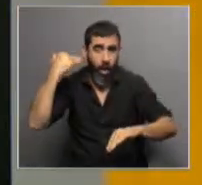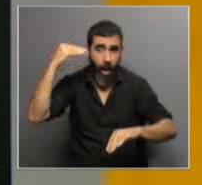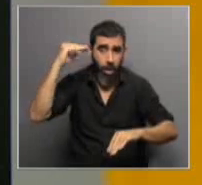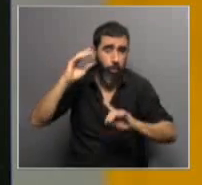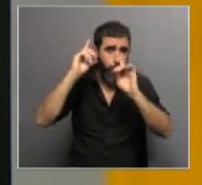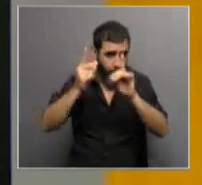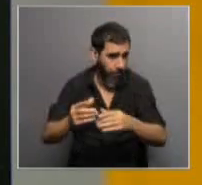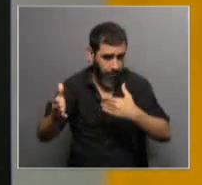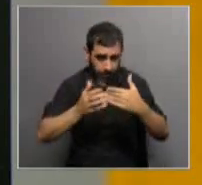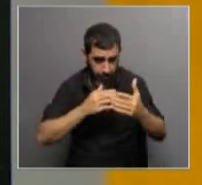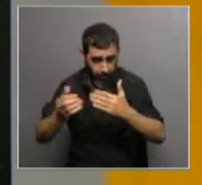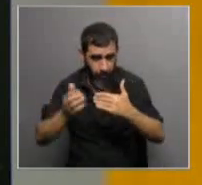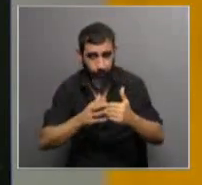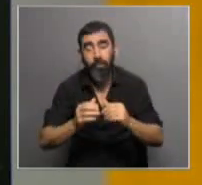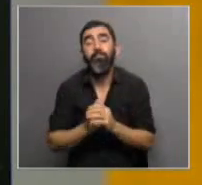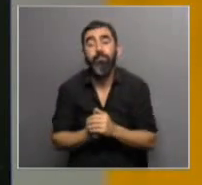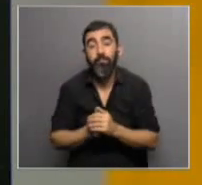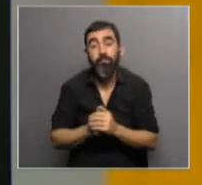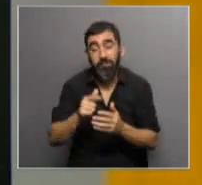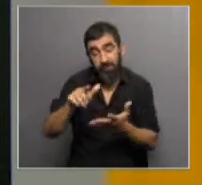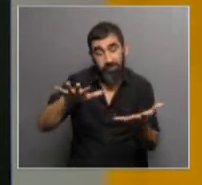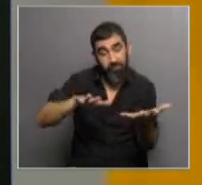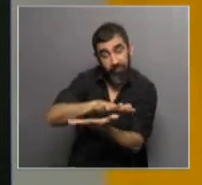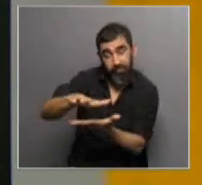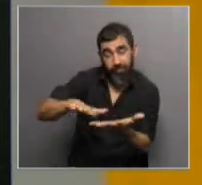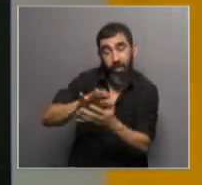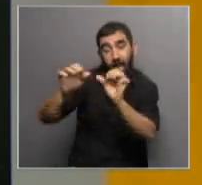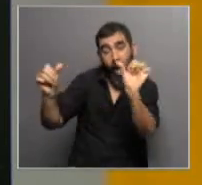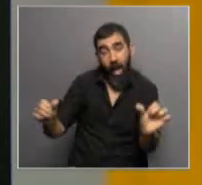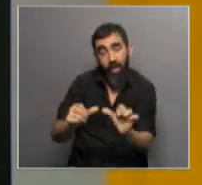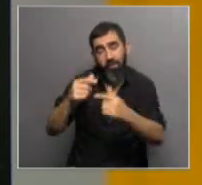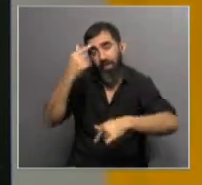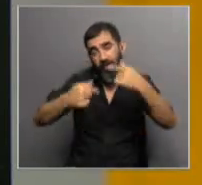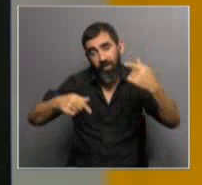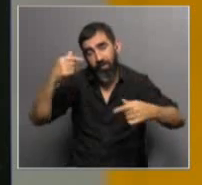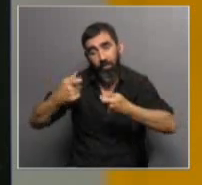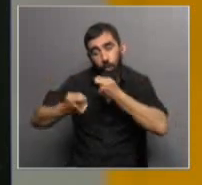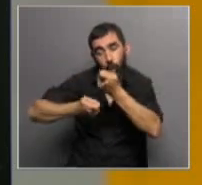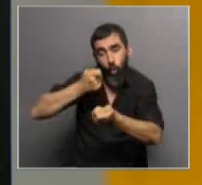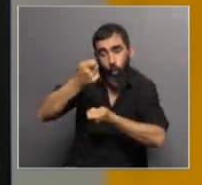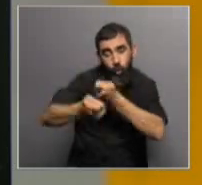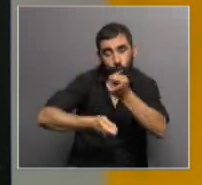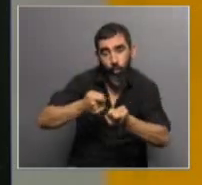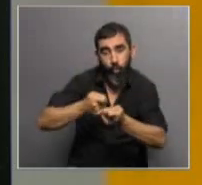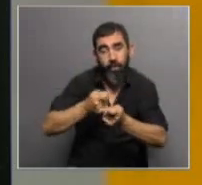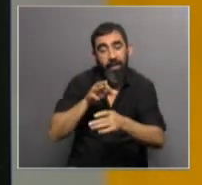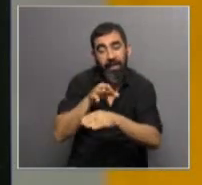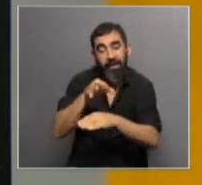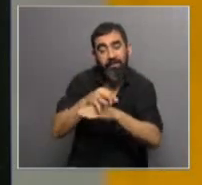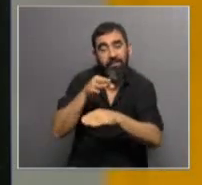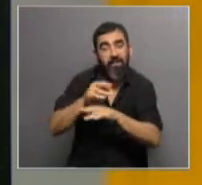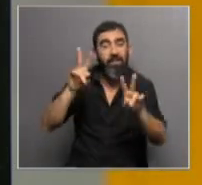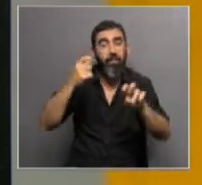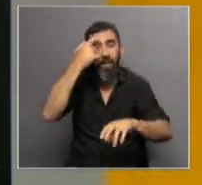también adultos y que se desarrolla allí en ese ámbito una actividad o varias que contribuyen a la alfabetización científica